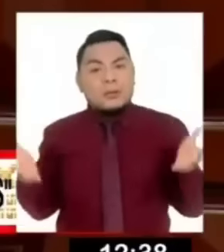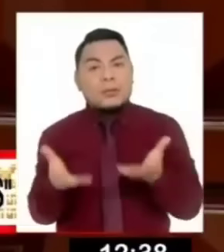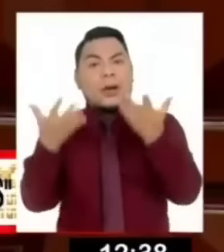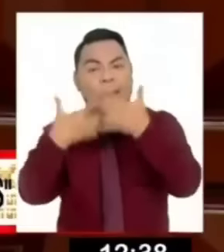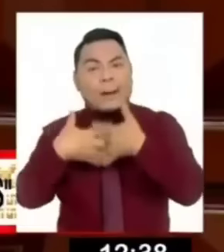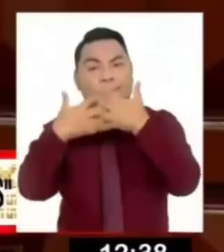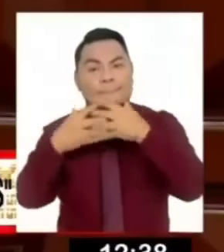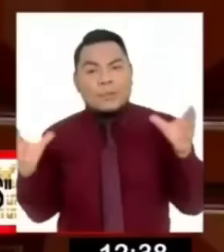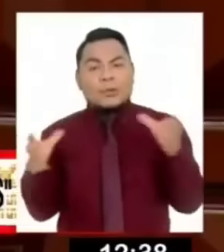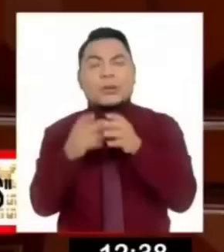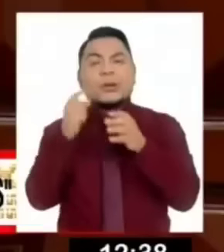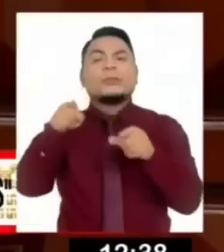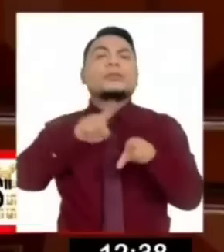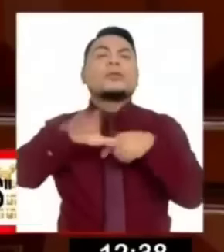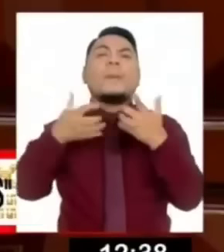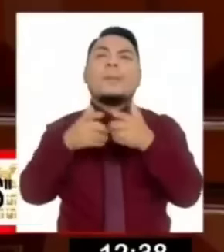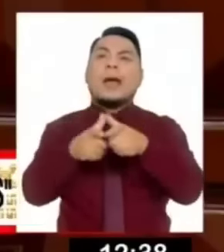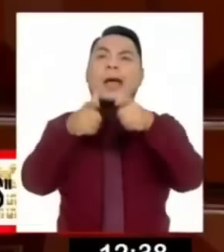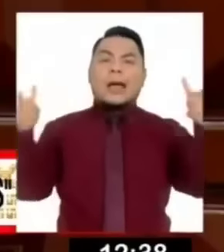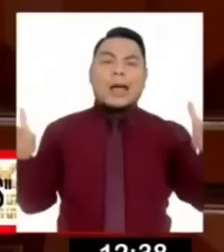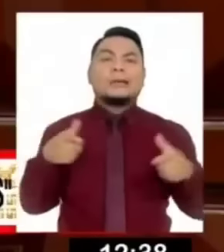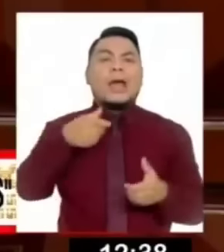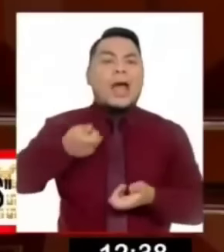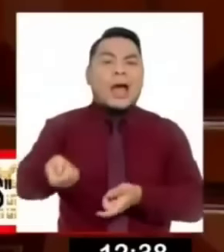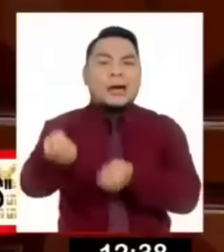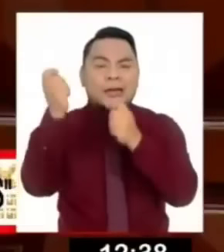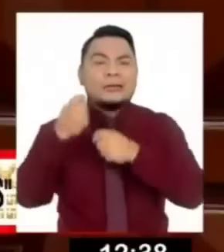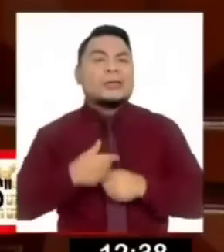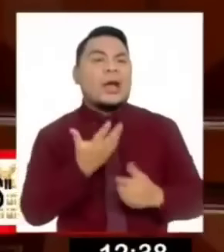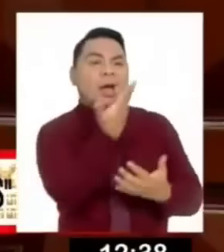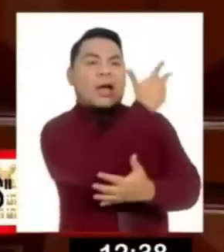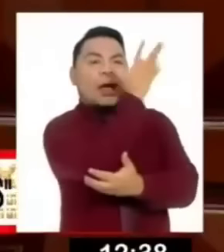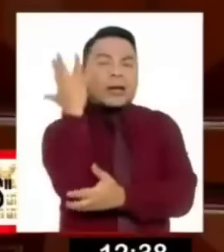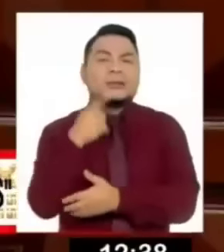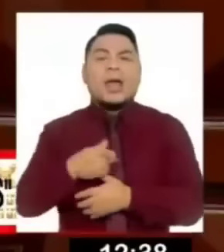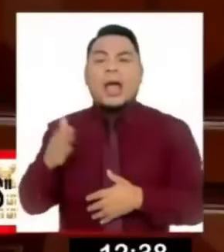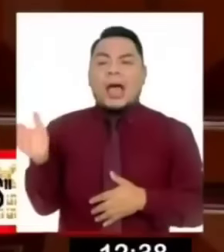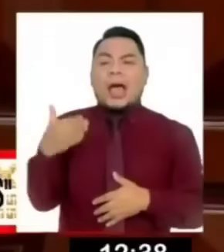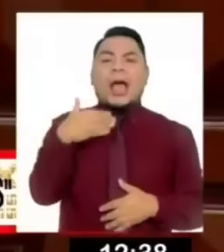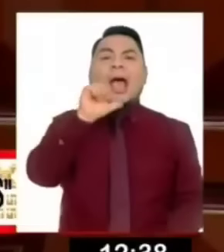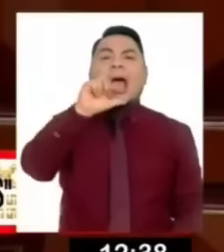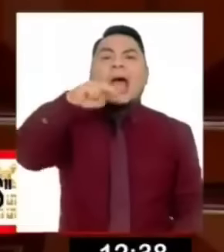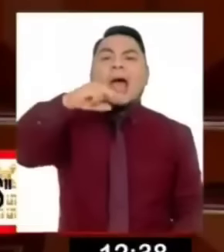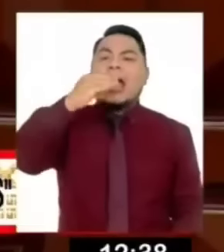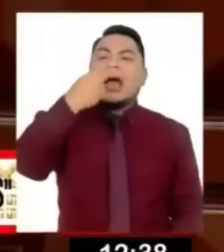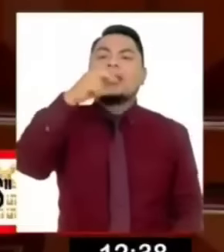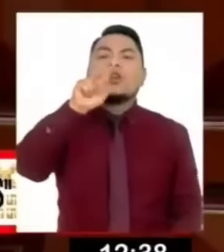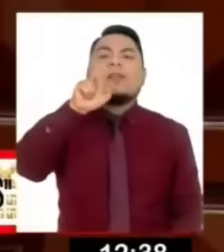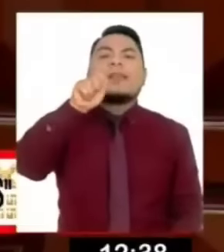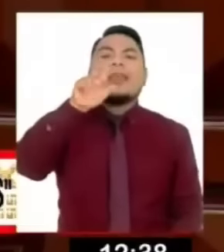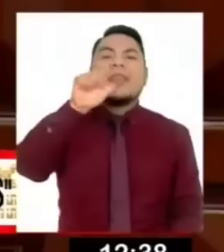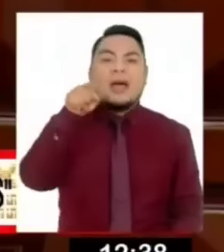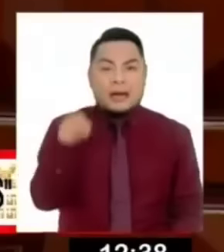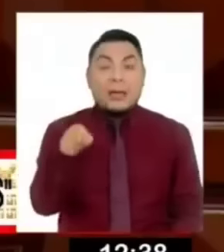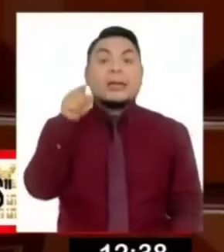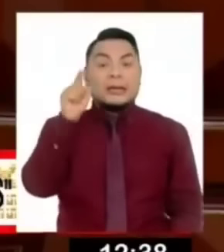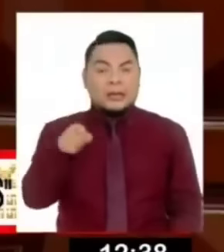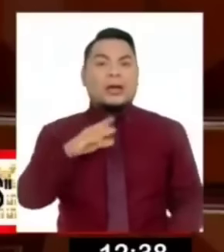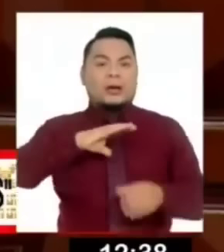y la implementación de parques industriales acuícolas, la producción de anchoveta en salazón, charqui